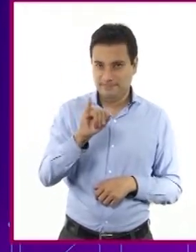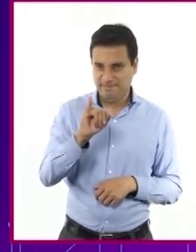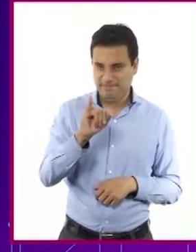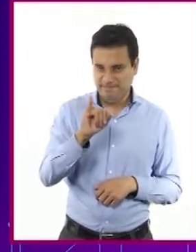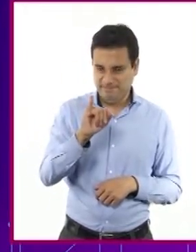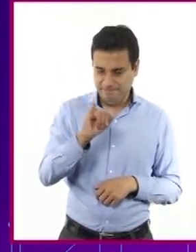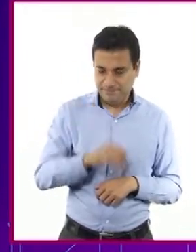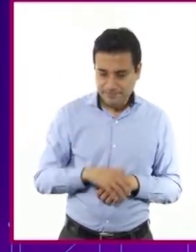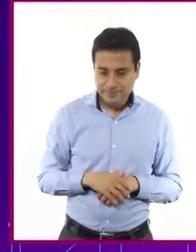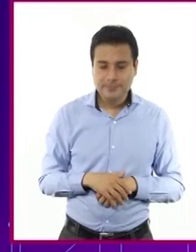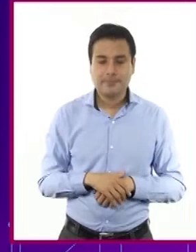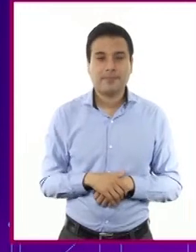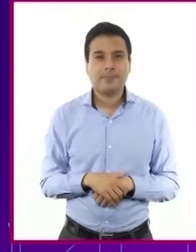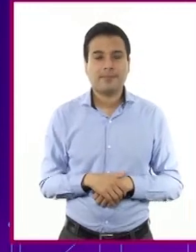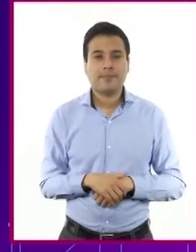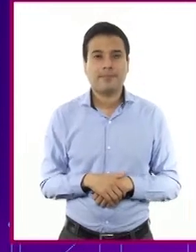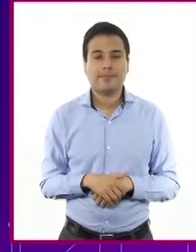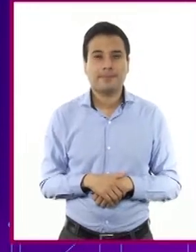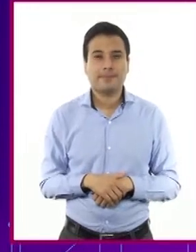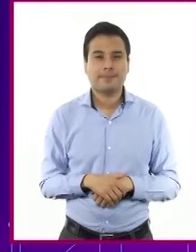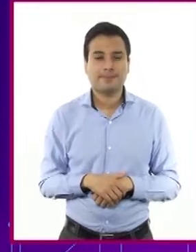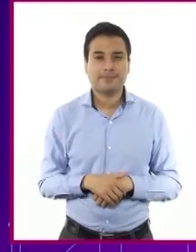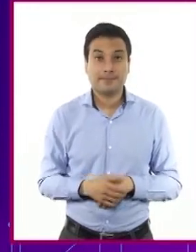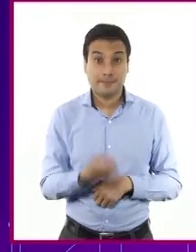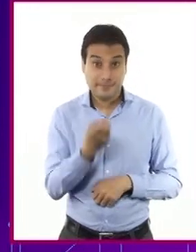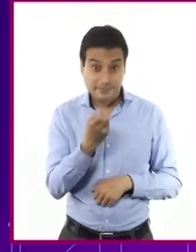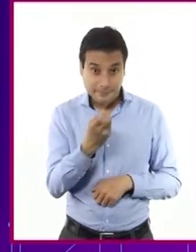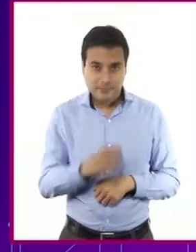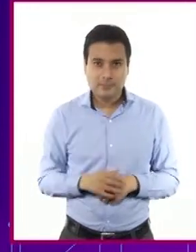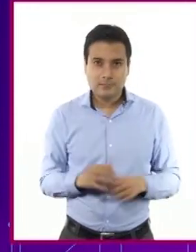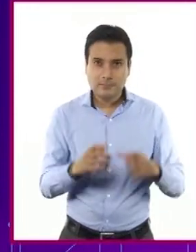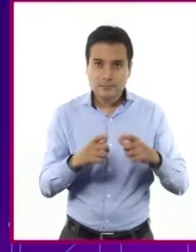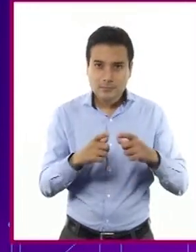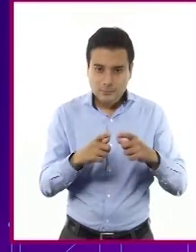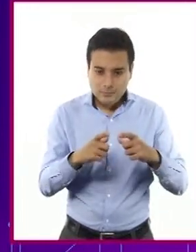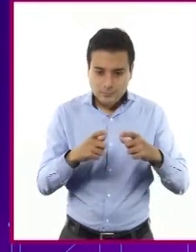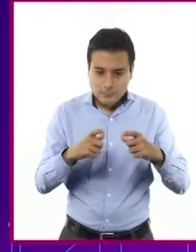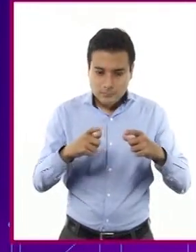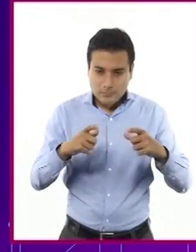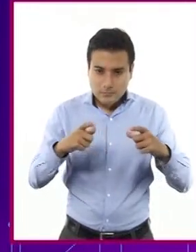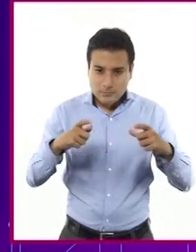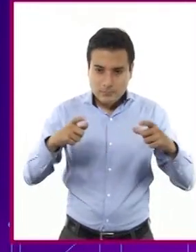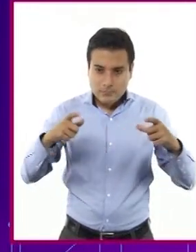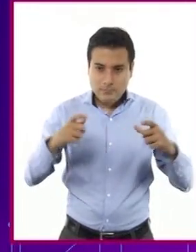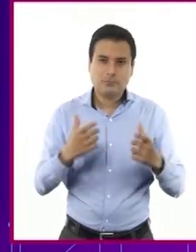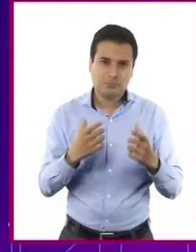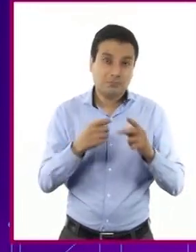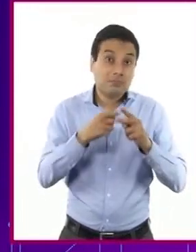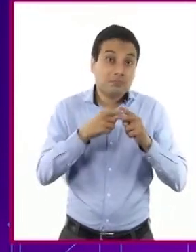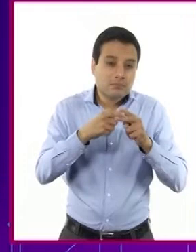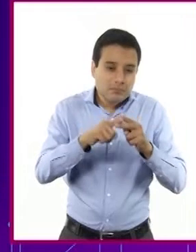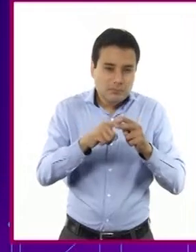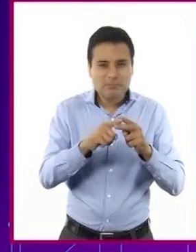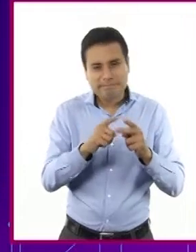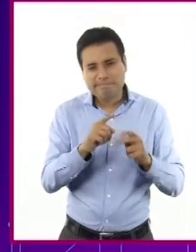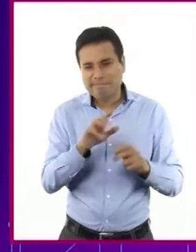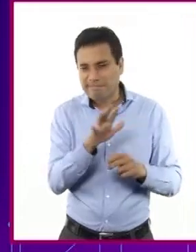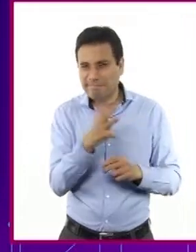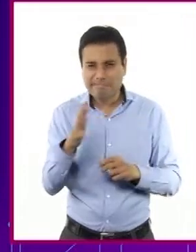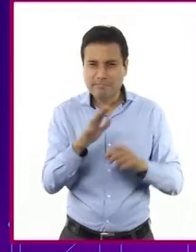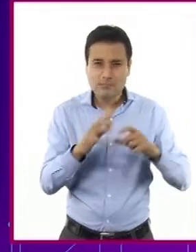el partido nazi va a crecer al principio con dificultades, luego de una